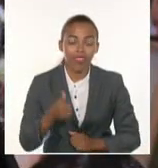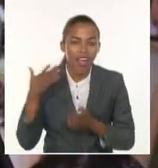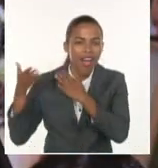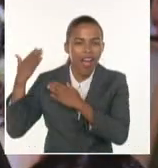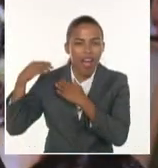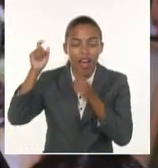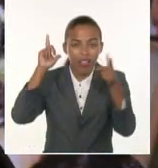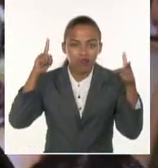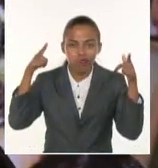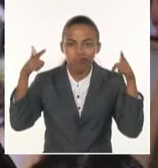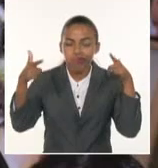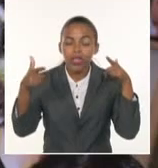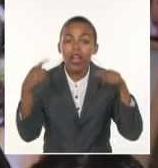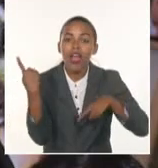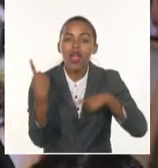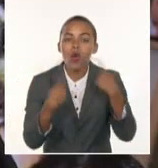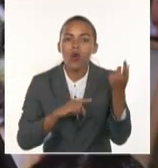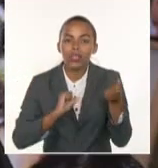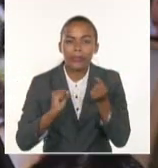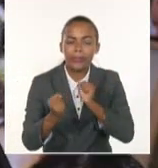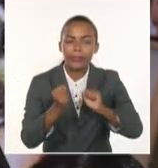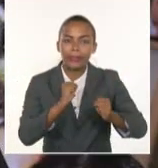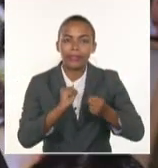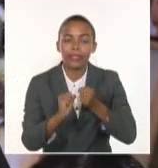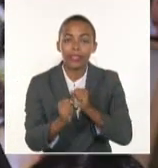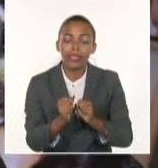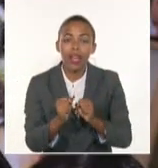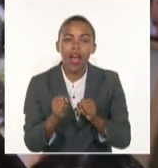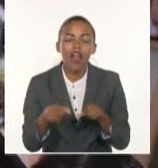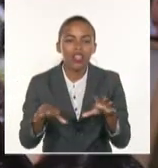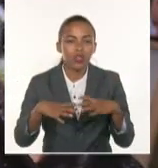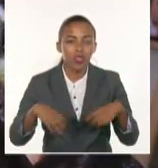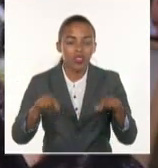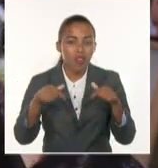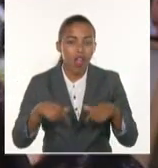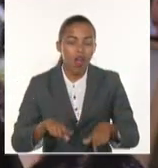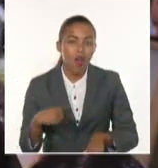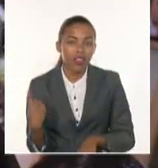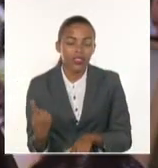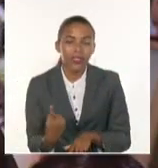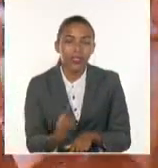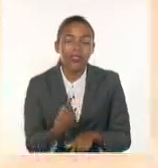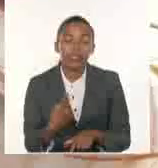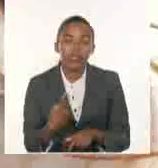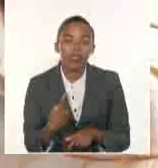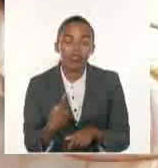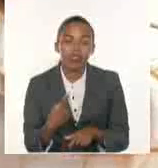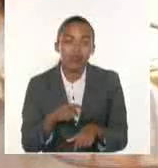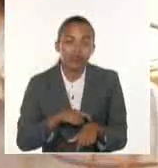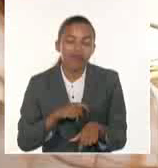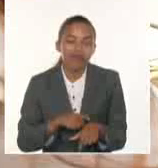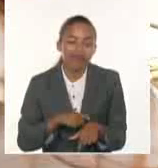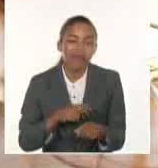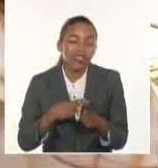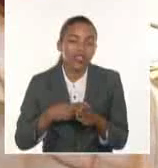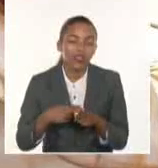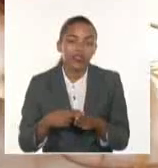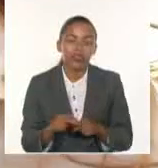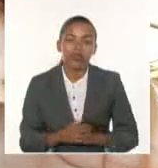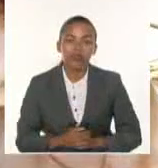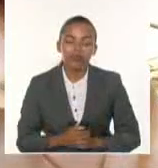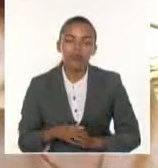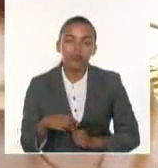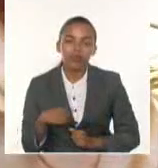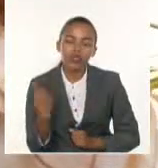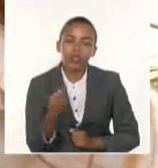antiimperialista, por la coyuntura que estamos viviendo y por el momento histórico que estamos pasando. Chávez, podemos decir que era un hombre